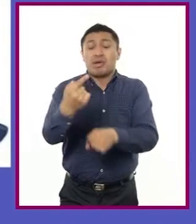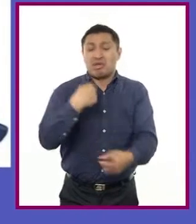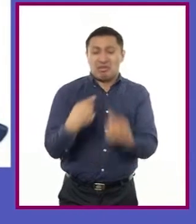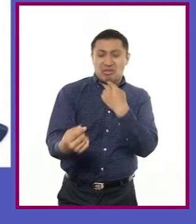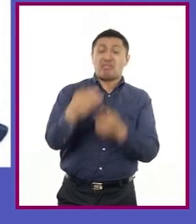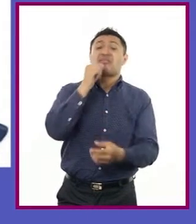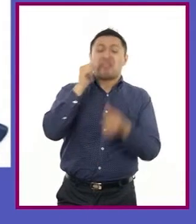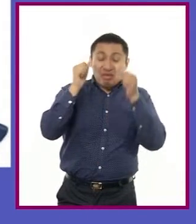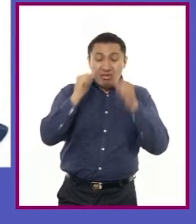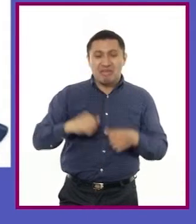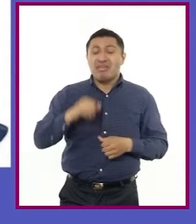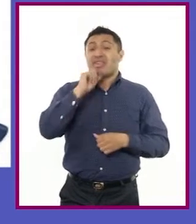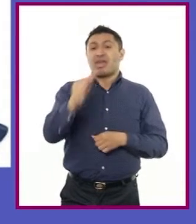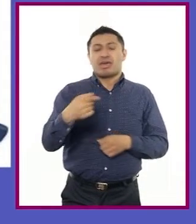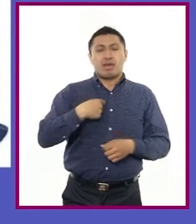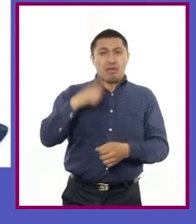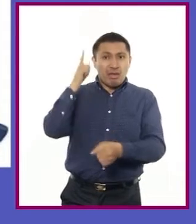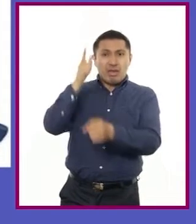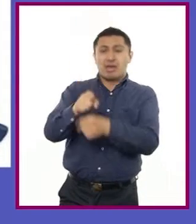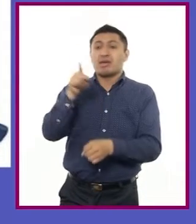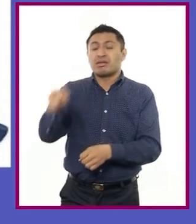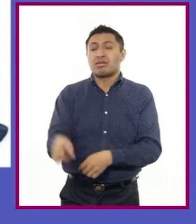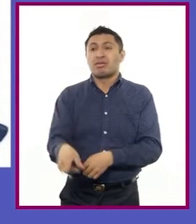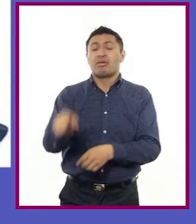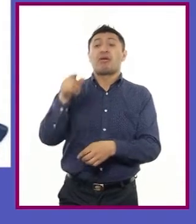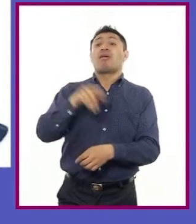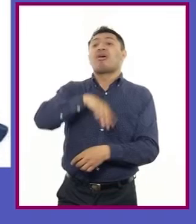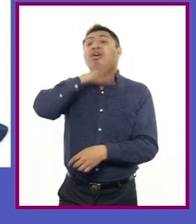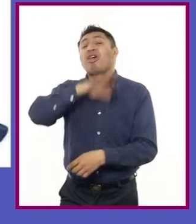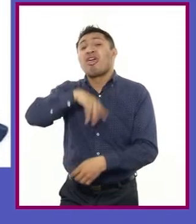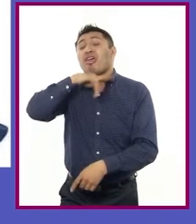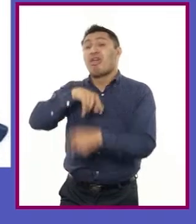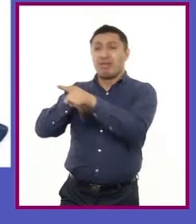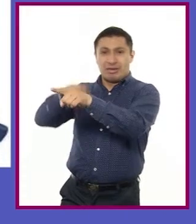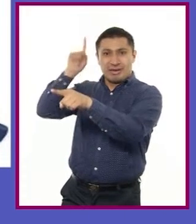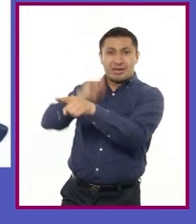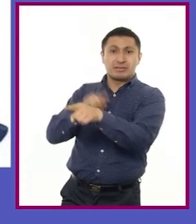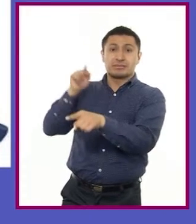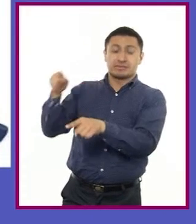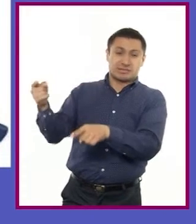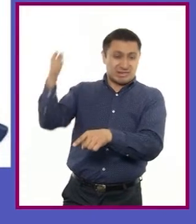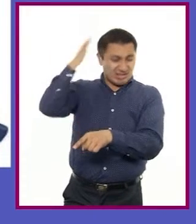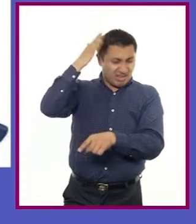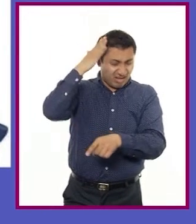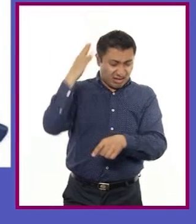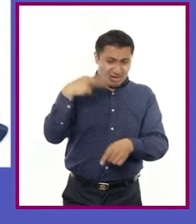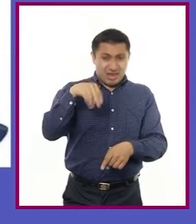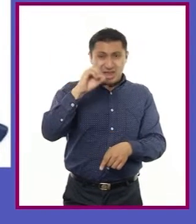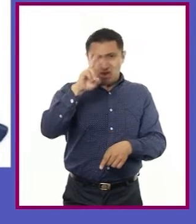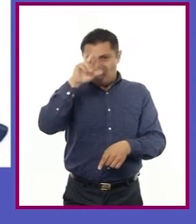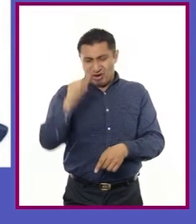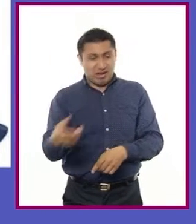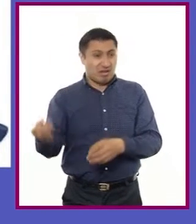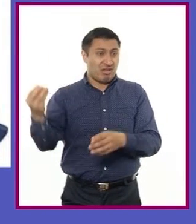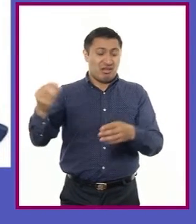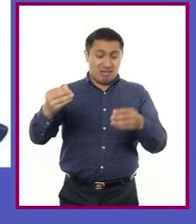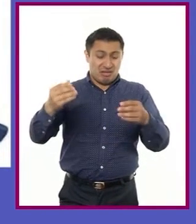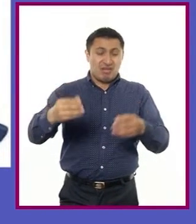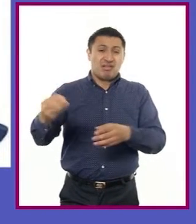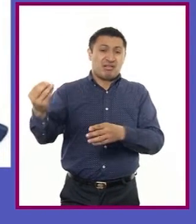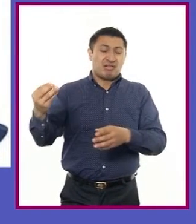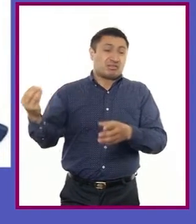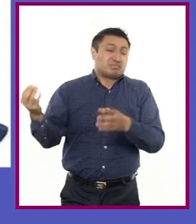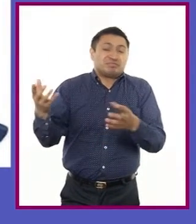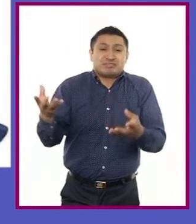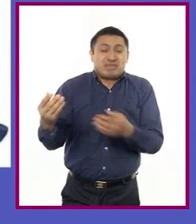tú tirando baba por Alicia. Esta ñora no me deja en paz. No sé, yo creo que le gusto. ¿Y